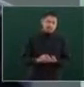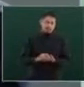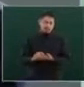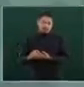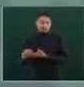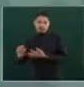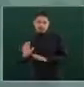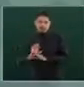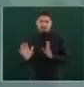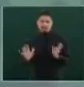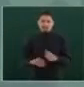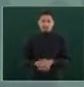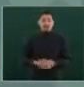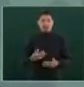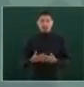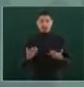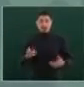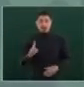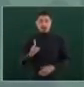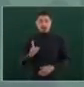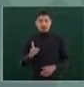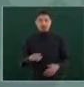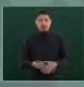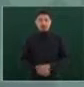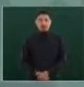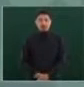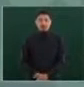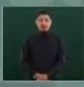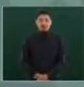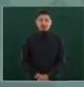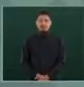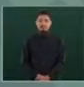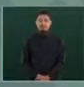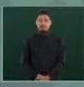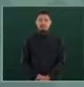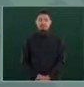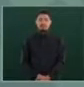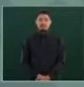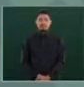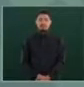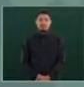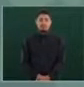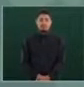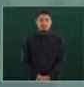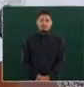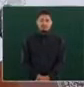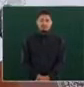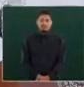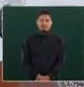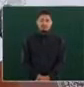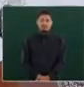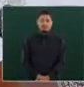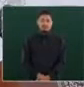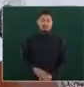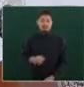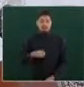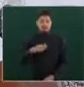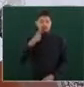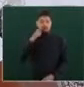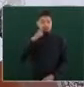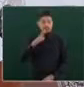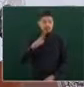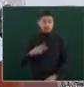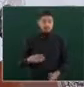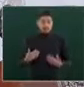sino al exterior de nuestro país desafortunadamente méxico tiene puesto el dedo en ese renglón pues